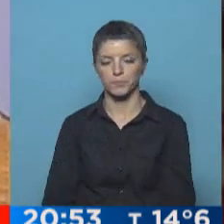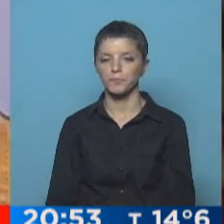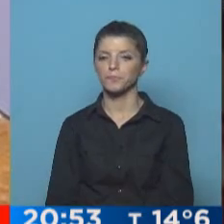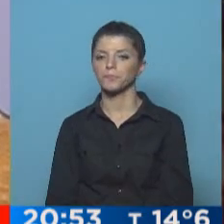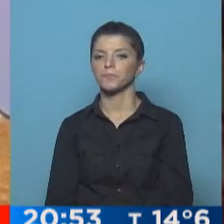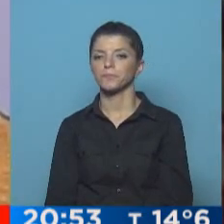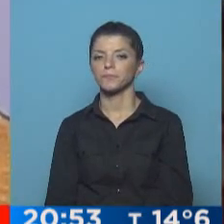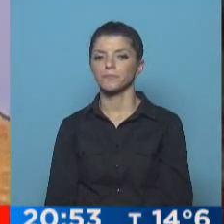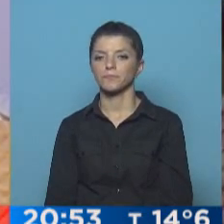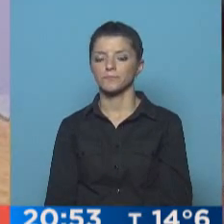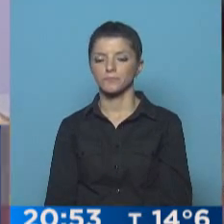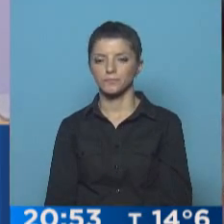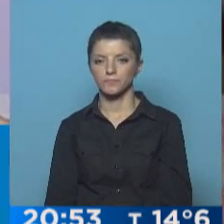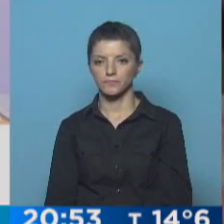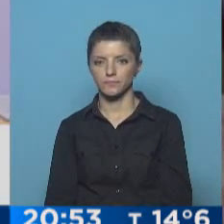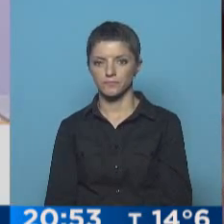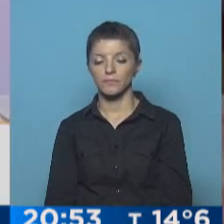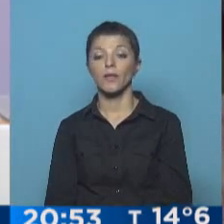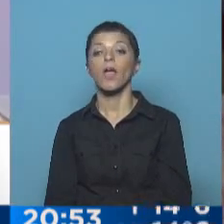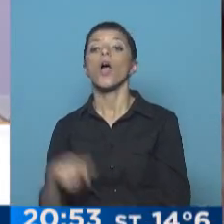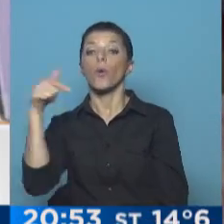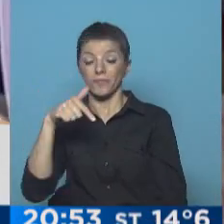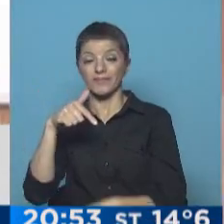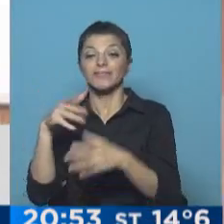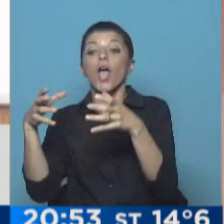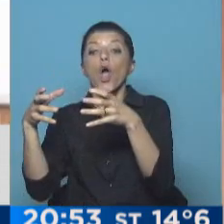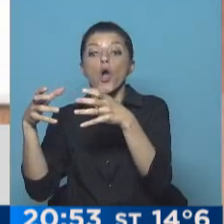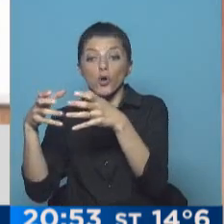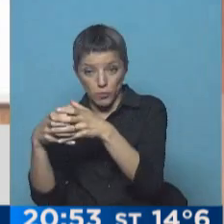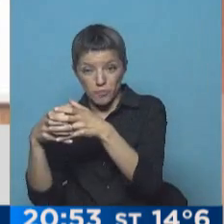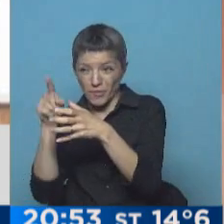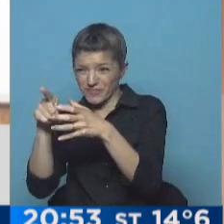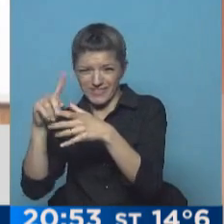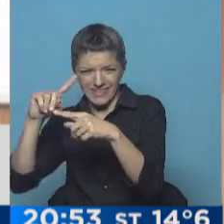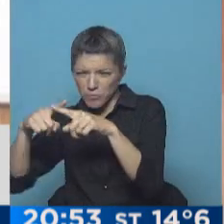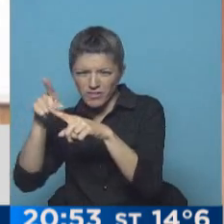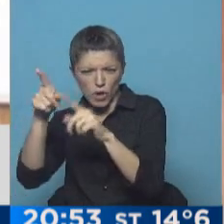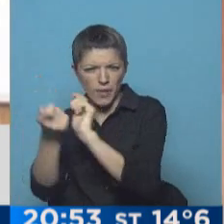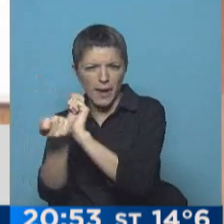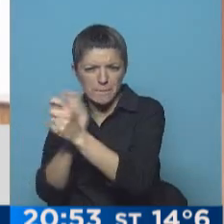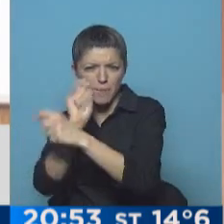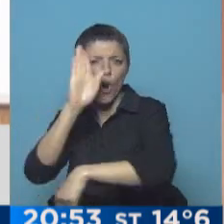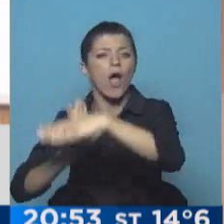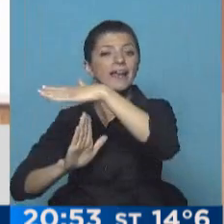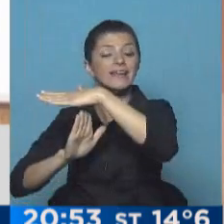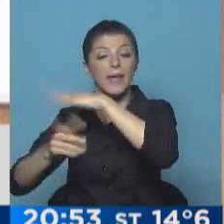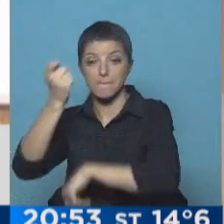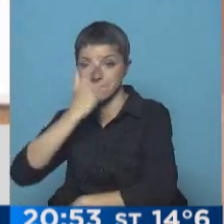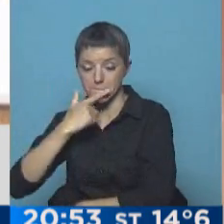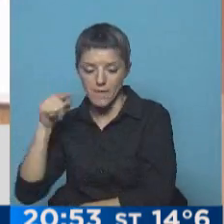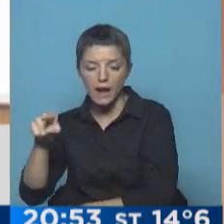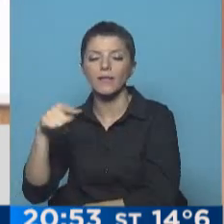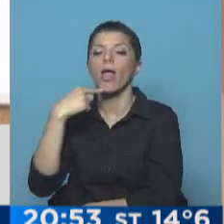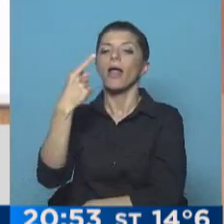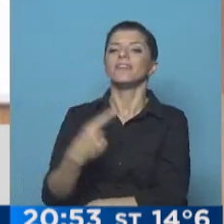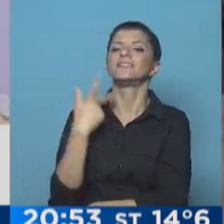cuando esta alianza Cambiemos, con Macri a la cabeza, propone las